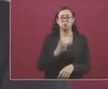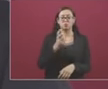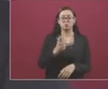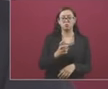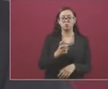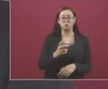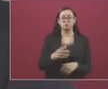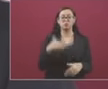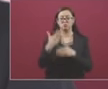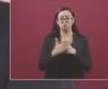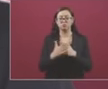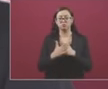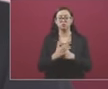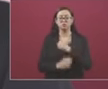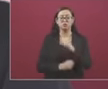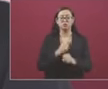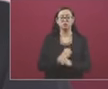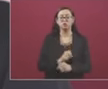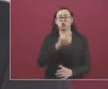2021